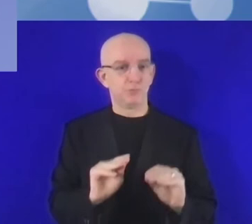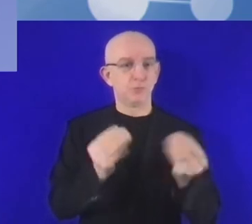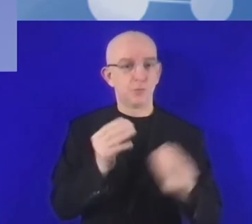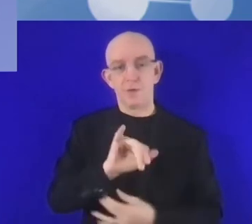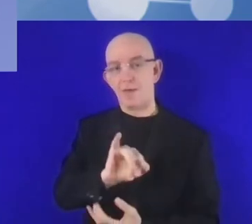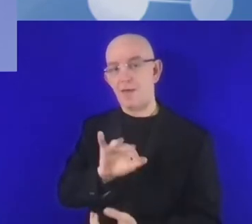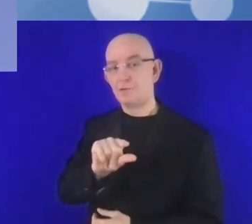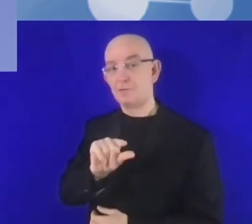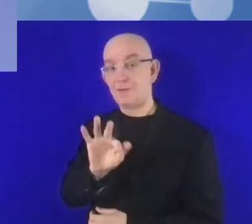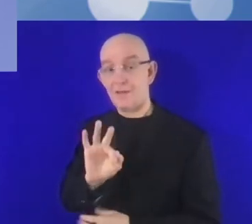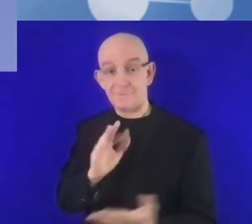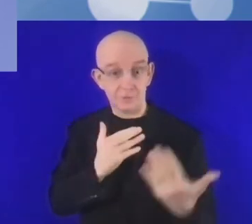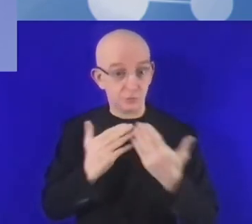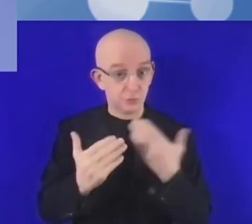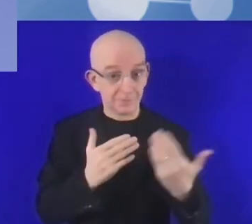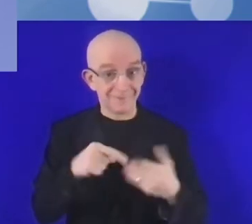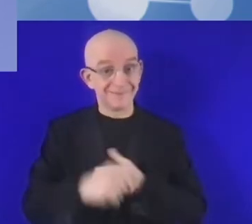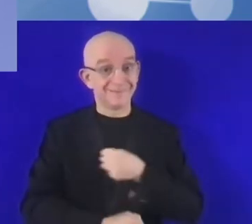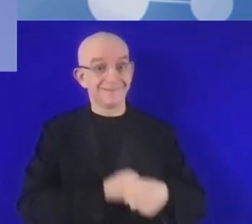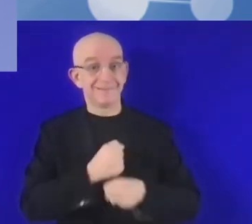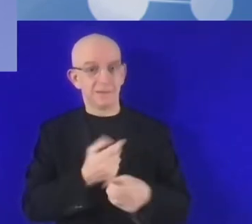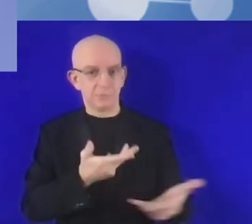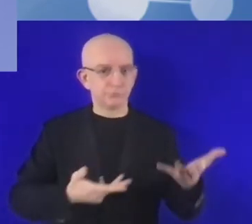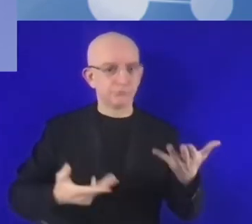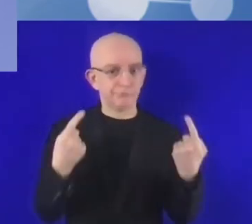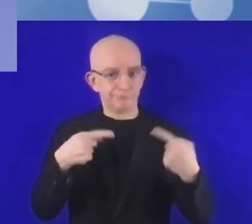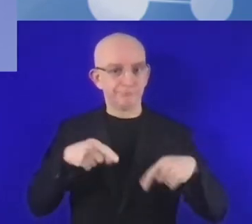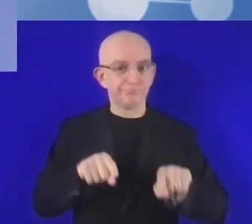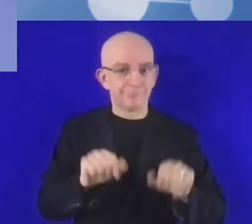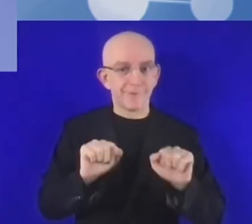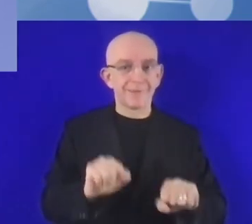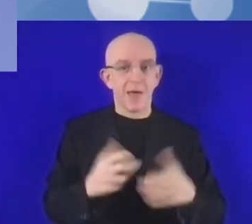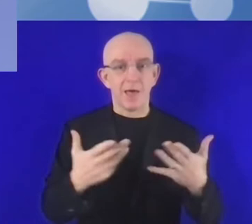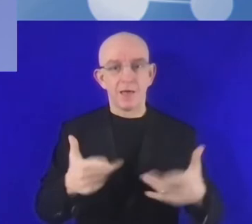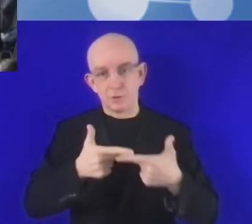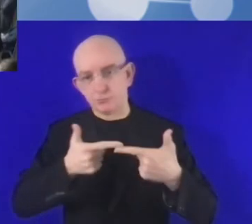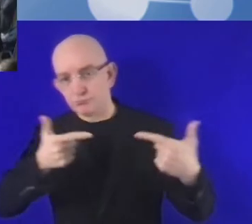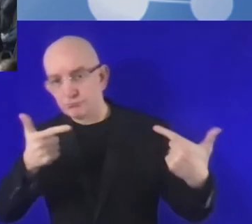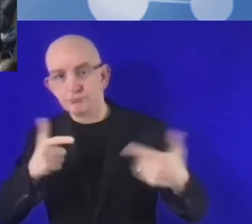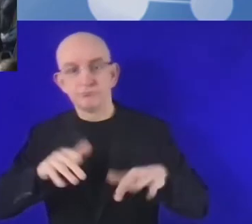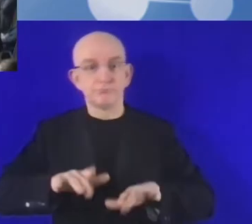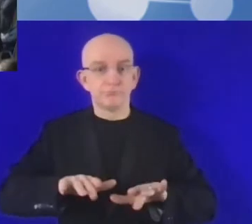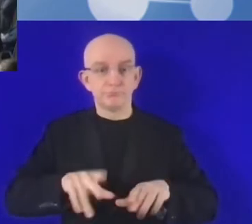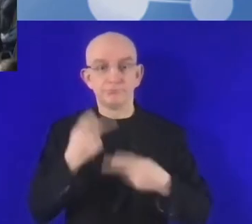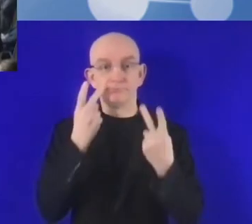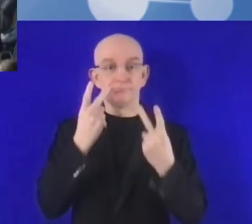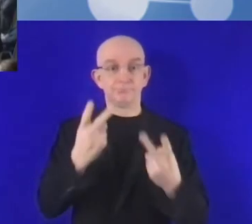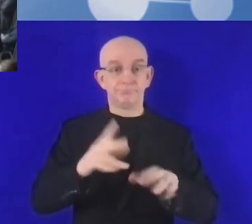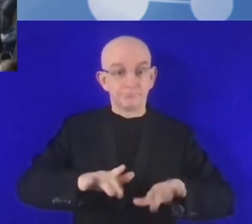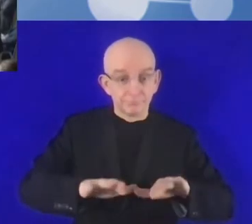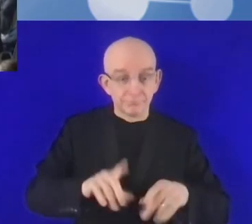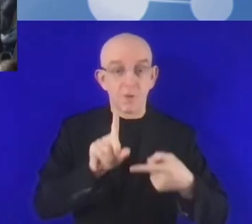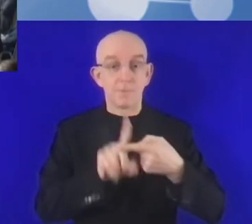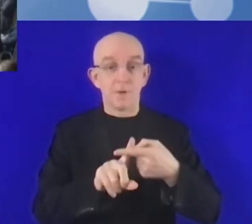en el marco de este foro de gobernanza de Internet. En esta cumbre pueden participar todos, también gracias a su